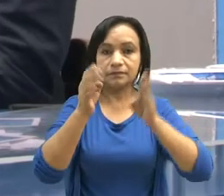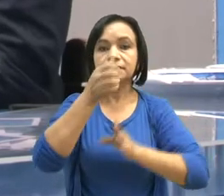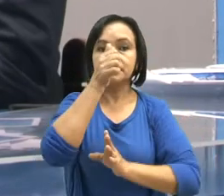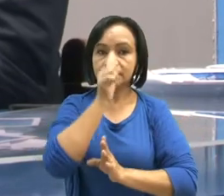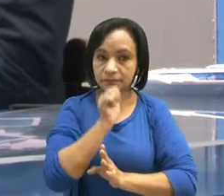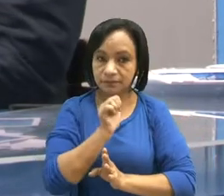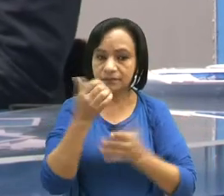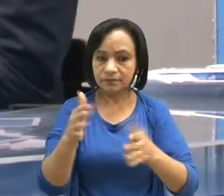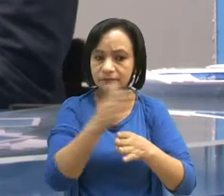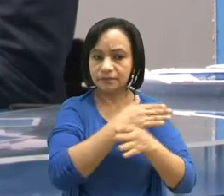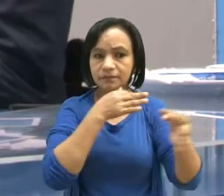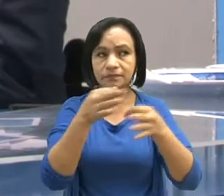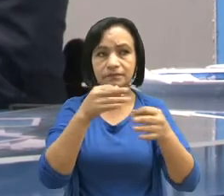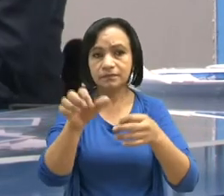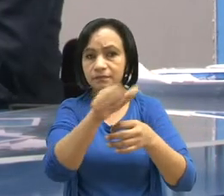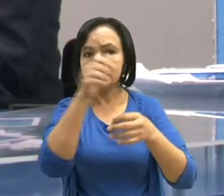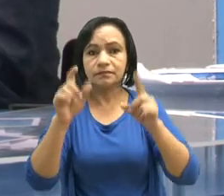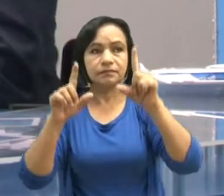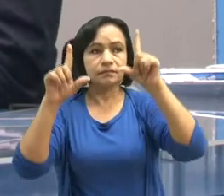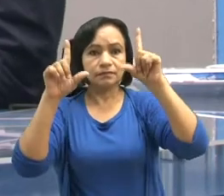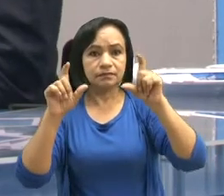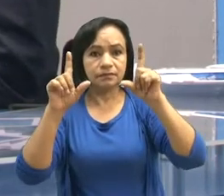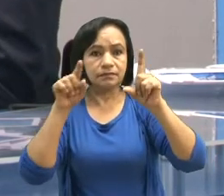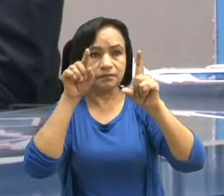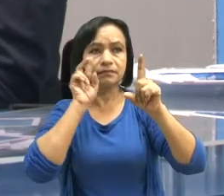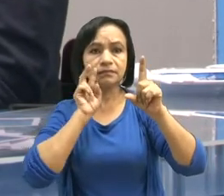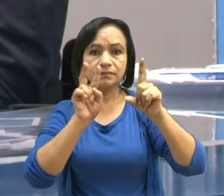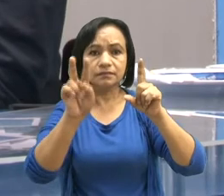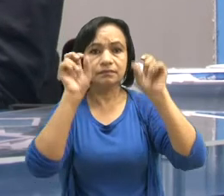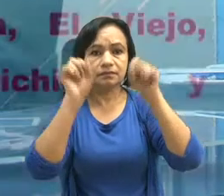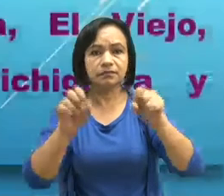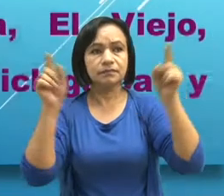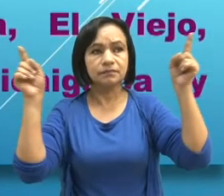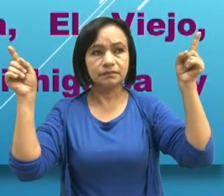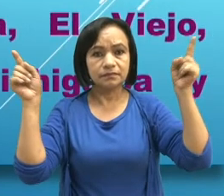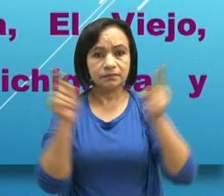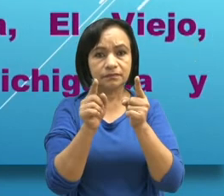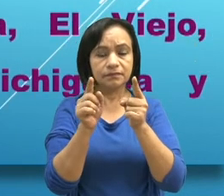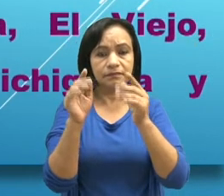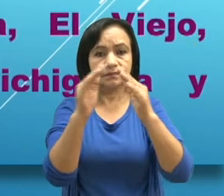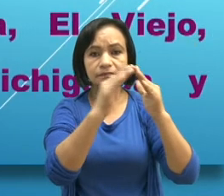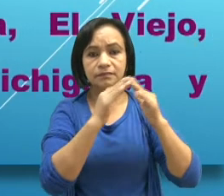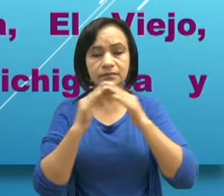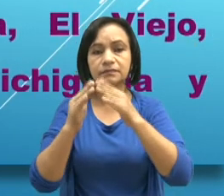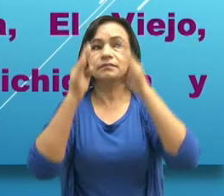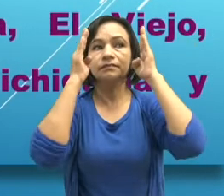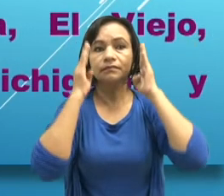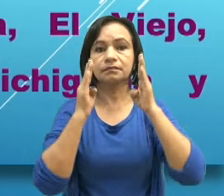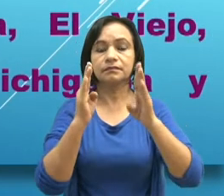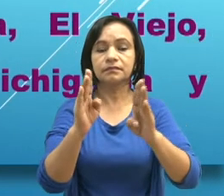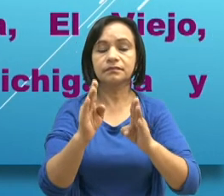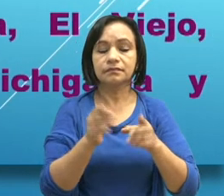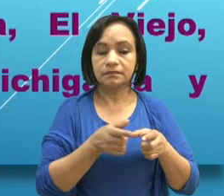potable. Luego tenemos por ahí también otra filmina donde podemos ver un resumen de las ciudades que vamos a estar atendiendo en